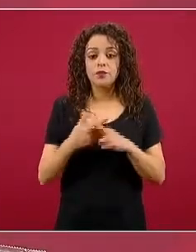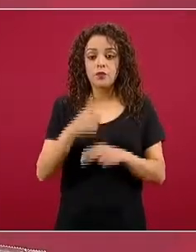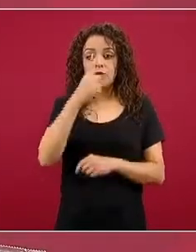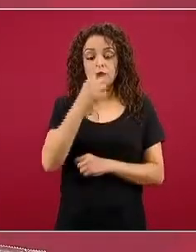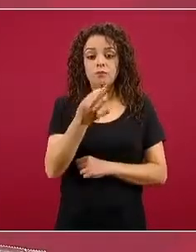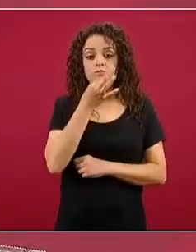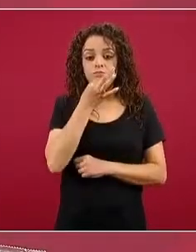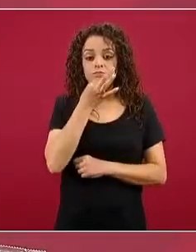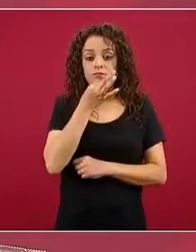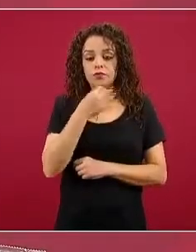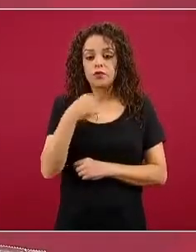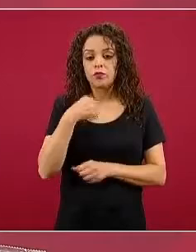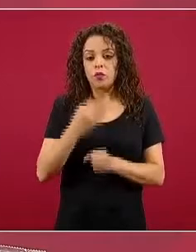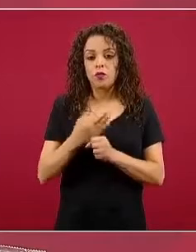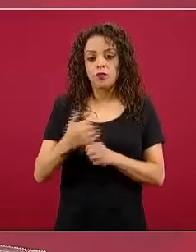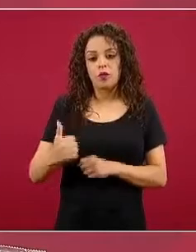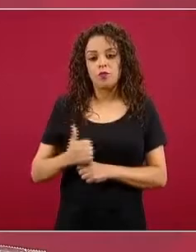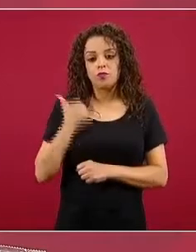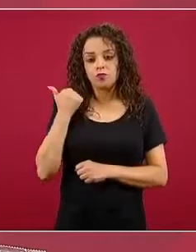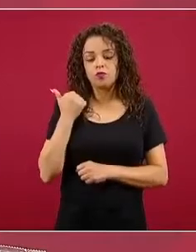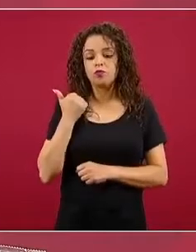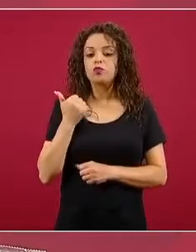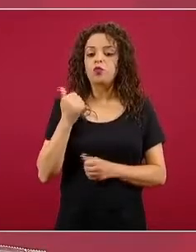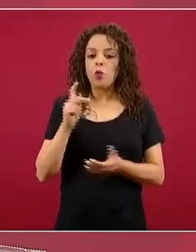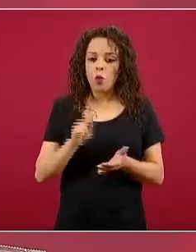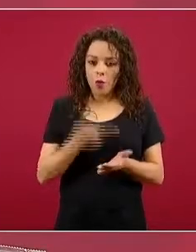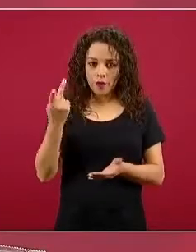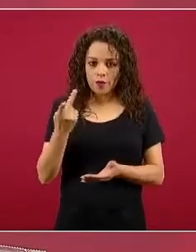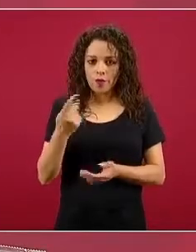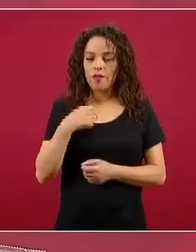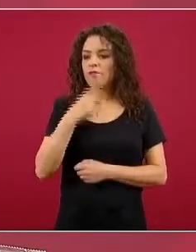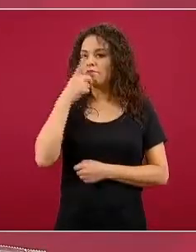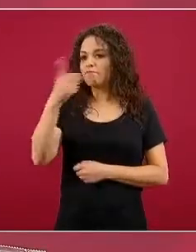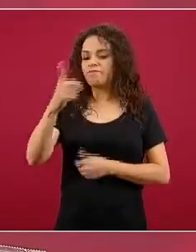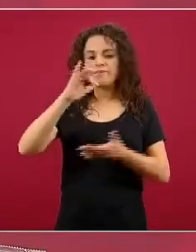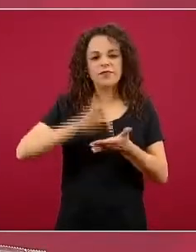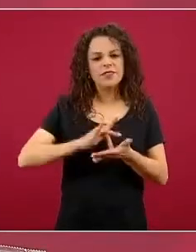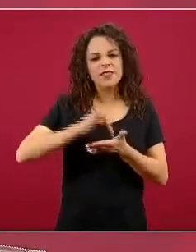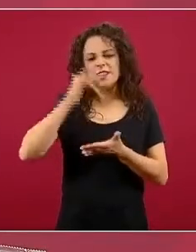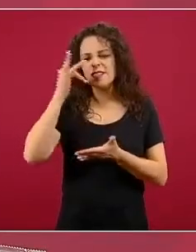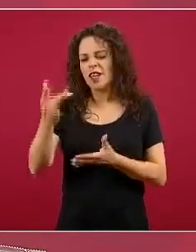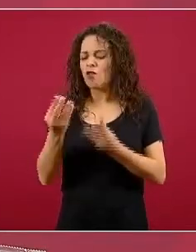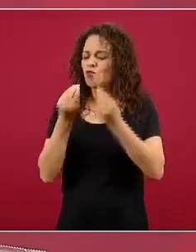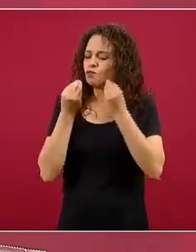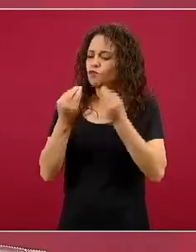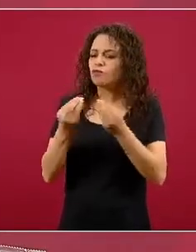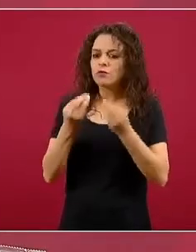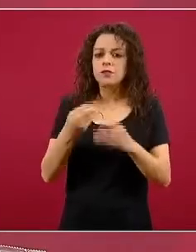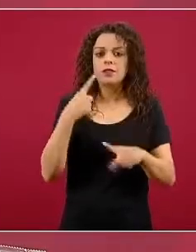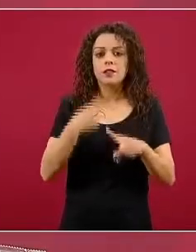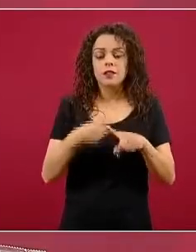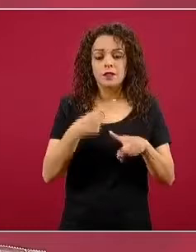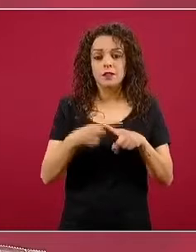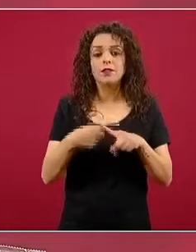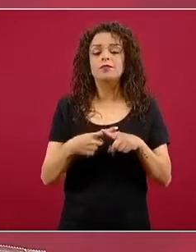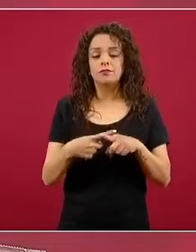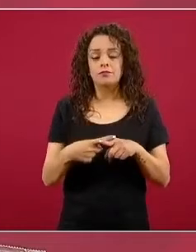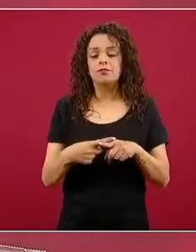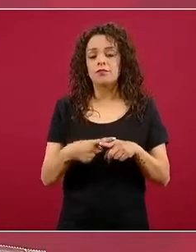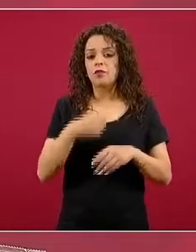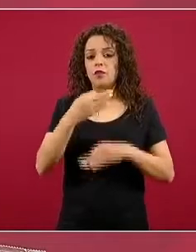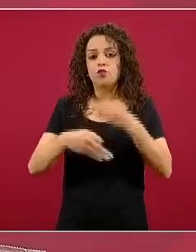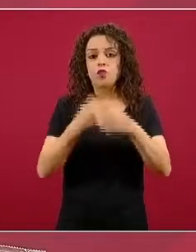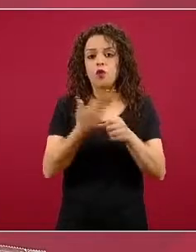y lo voy a aprovechar para de nuevo agradecer al personal de salud de todos los hospitales de nuestro Sistema Nacional de